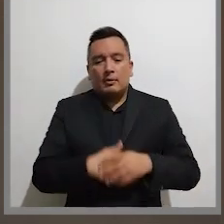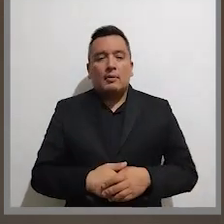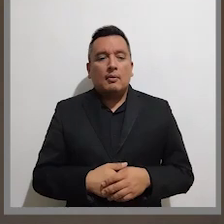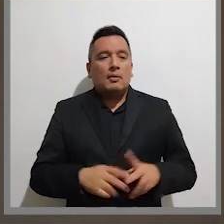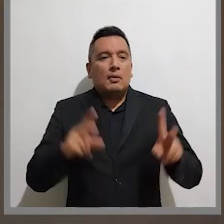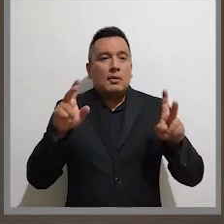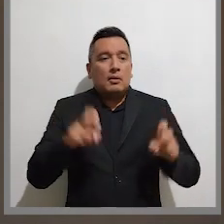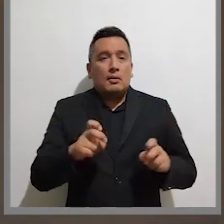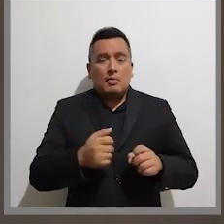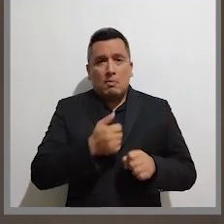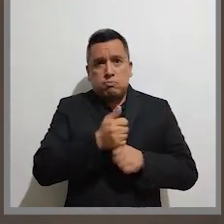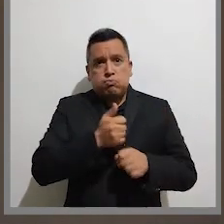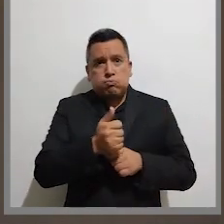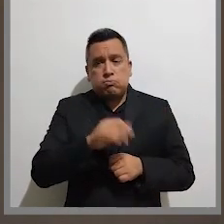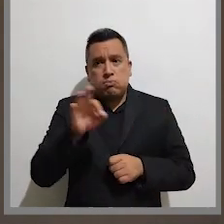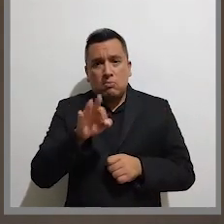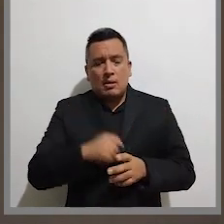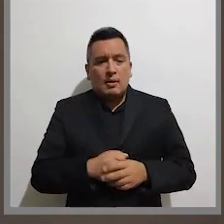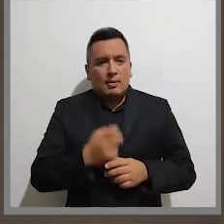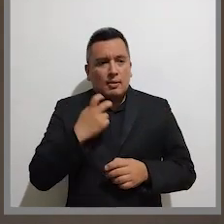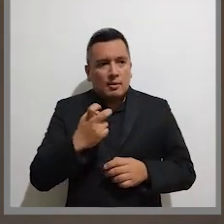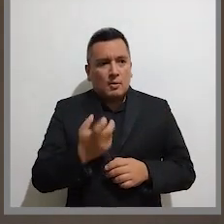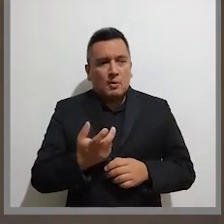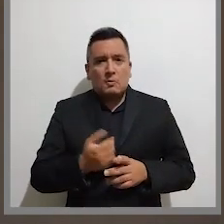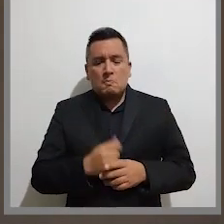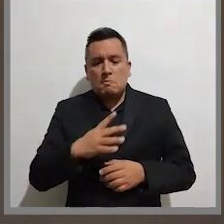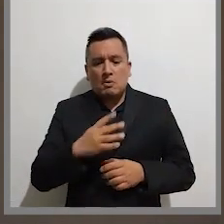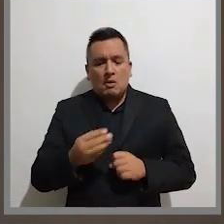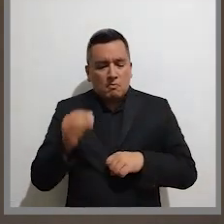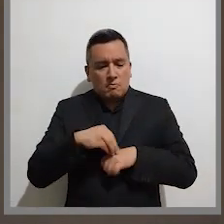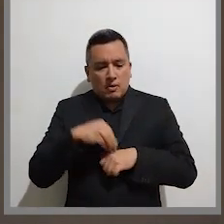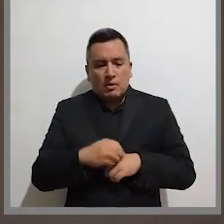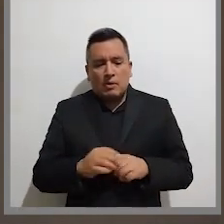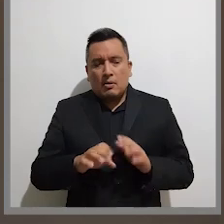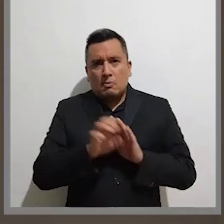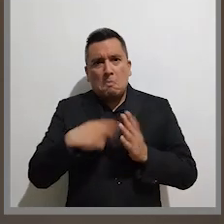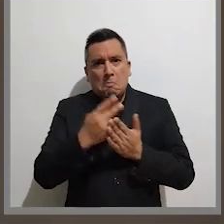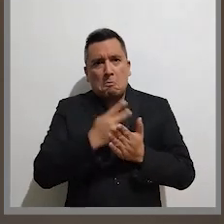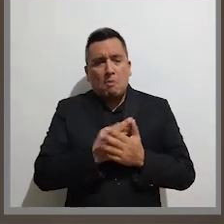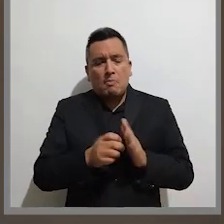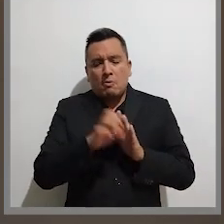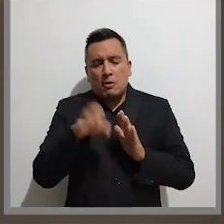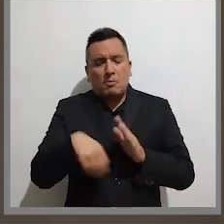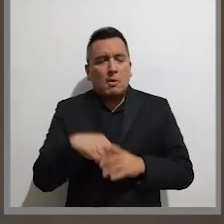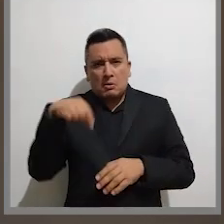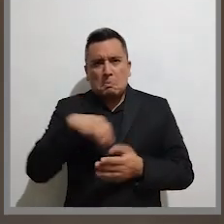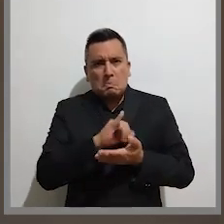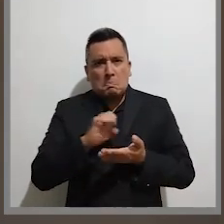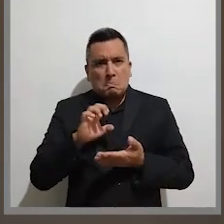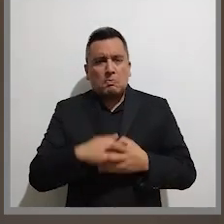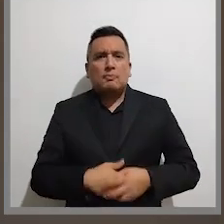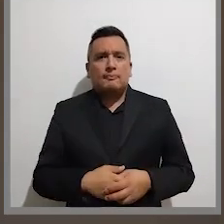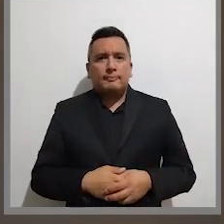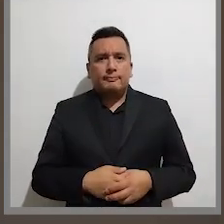materia de violencia política quizás es algo a lo que se le ha ido apostando a través de los programas que tiene, por ejemplo, aquí el